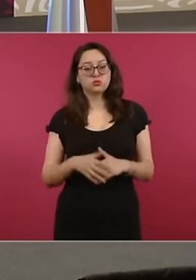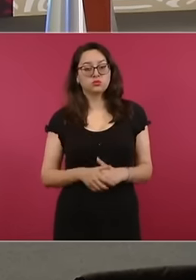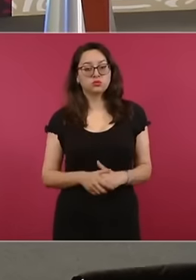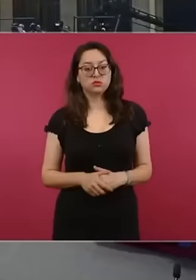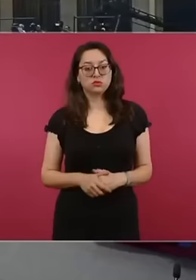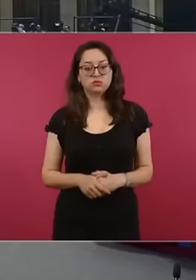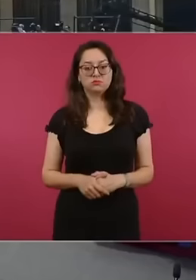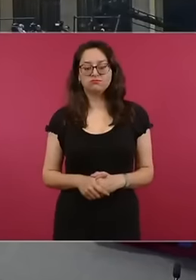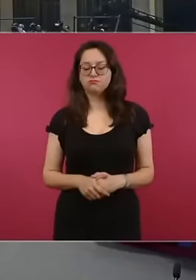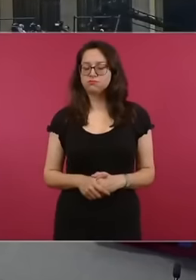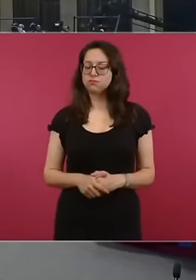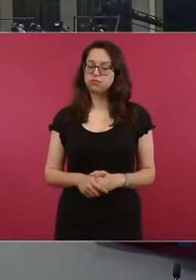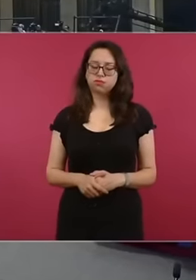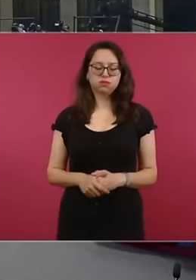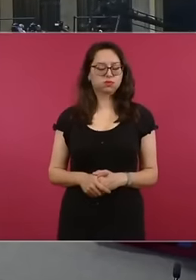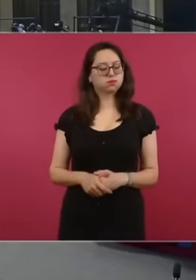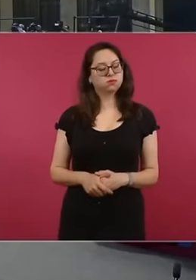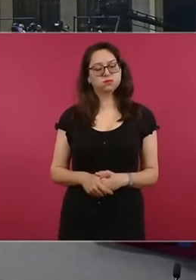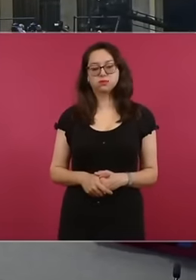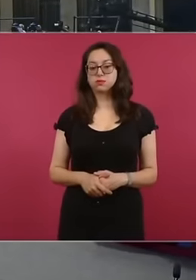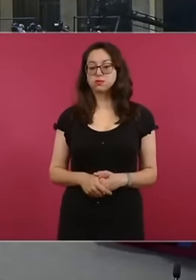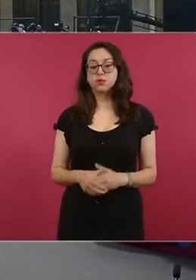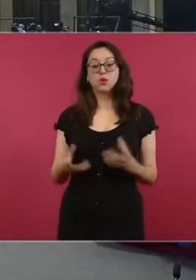cifra? Mucho dinero